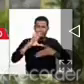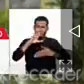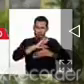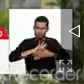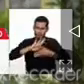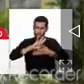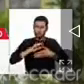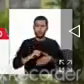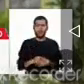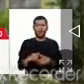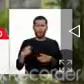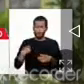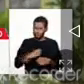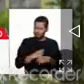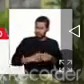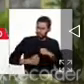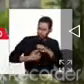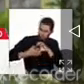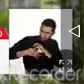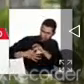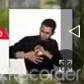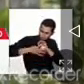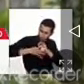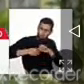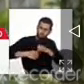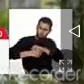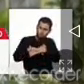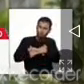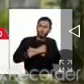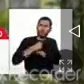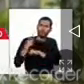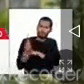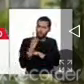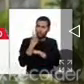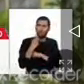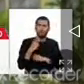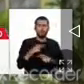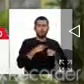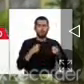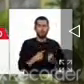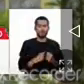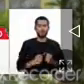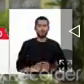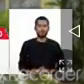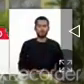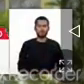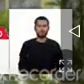Pacífico, abrazados y unidos en un solo corazón.